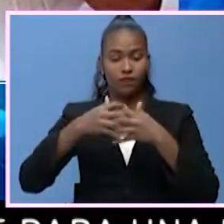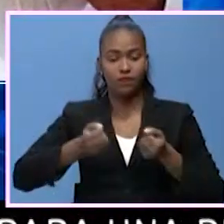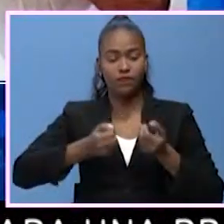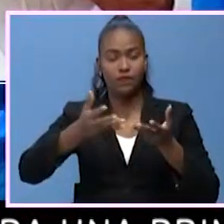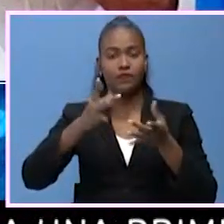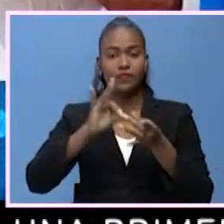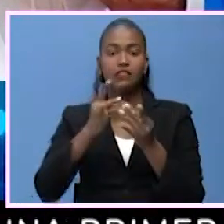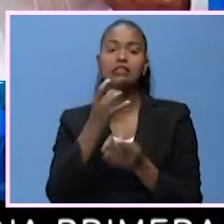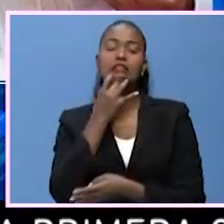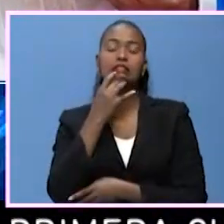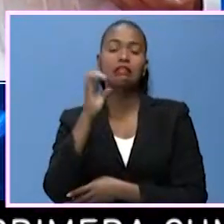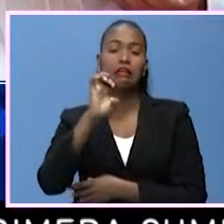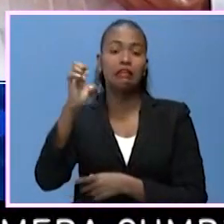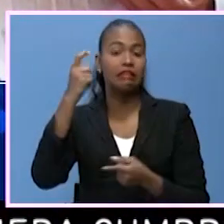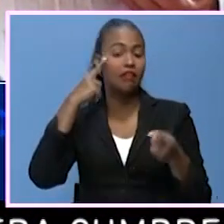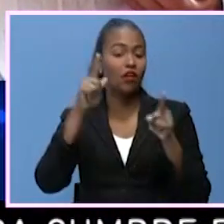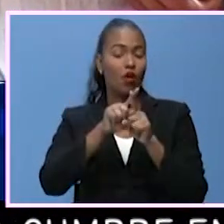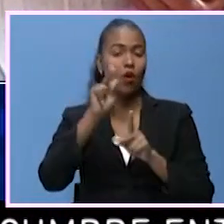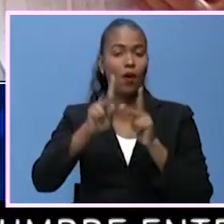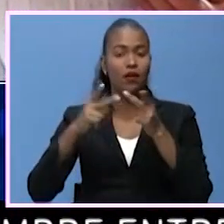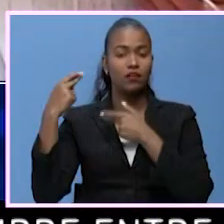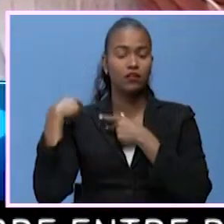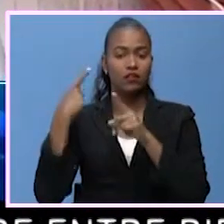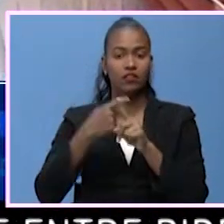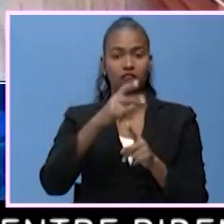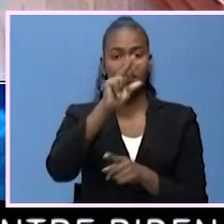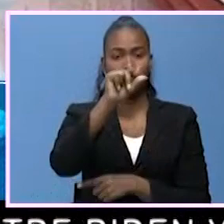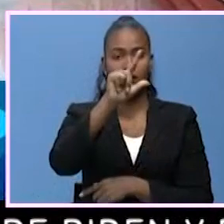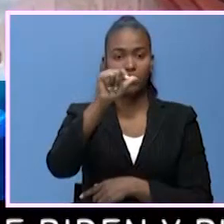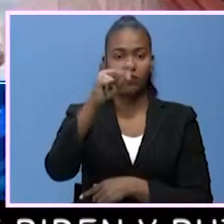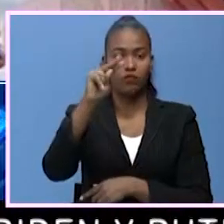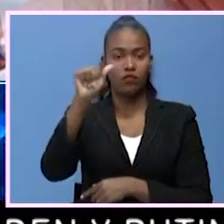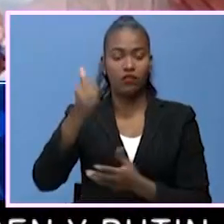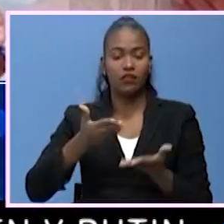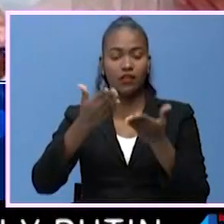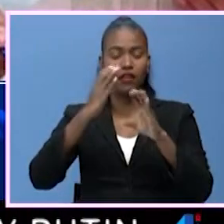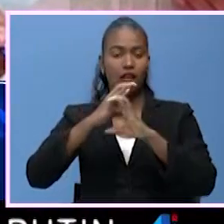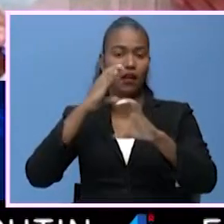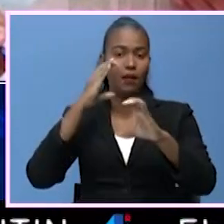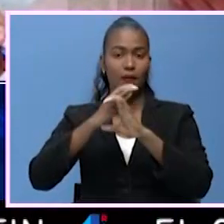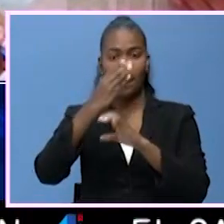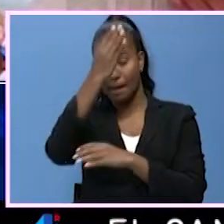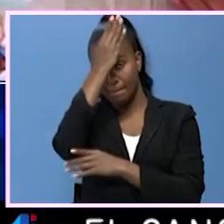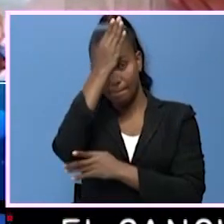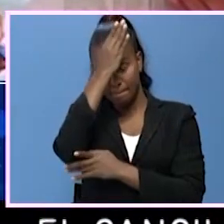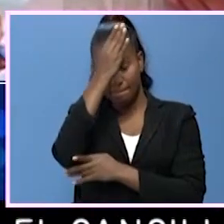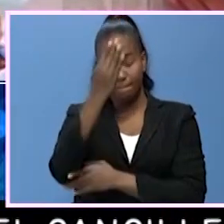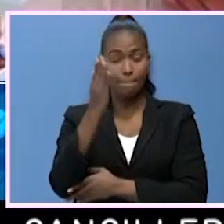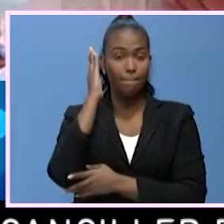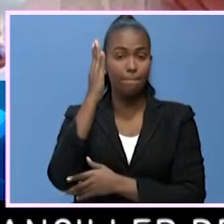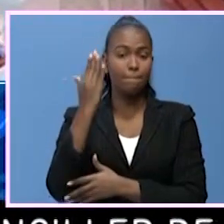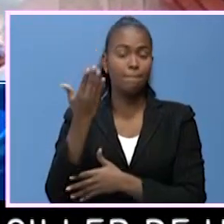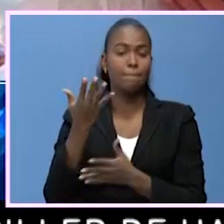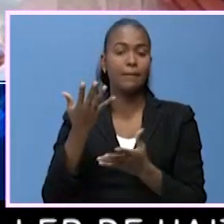de electricidad del Este acordó con las autoridades de Bayaguana la entrega de un camión de bomberos igual que el